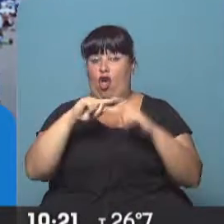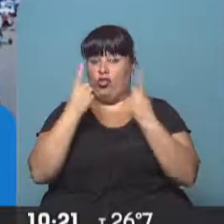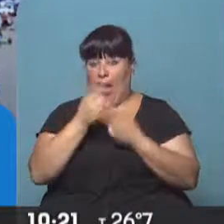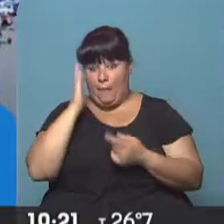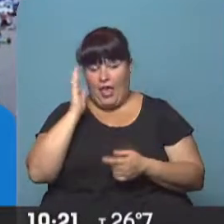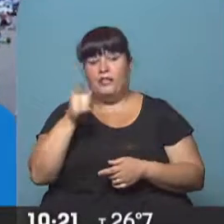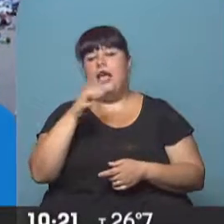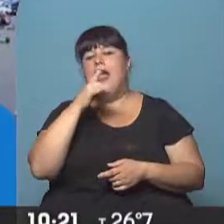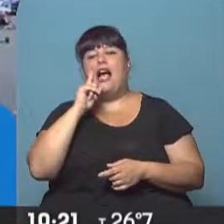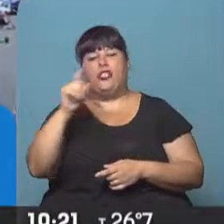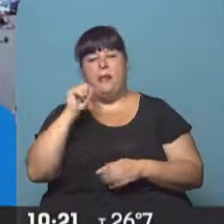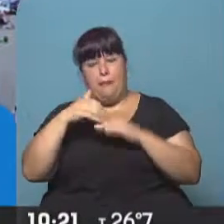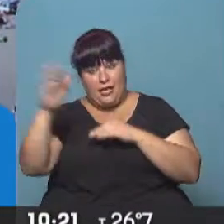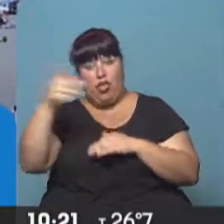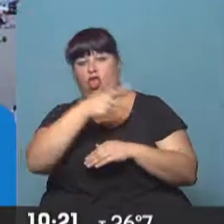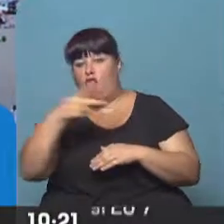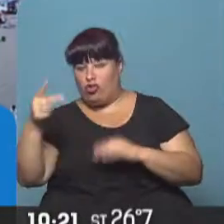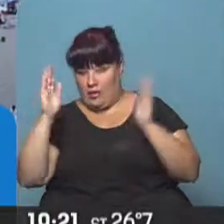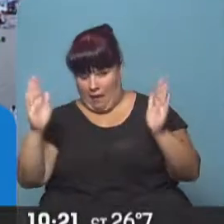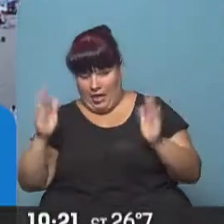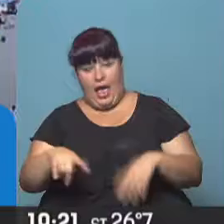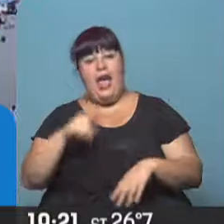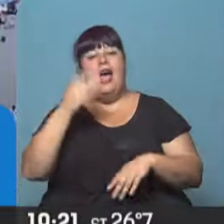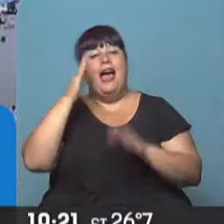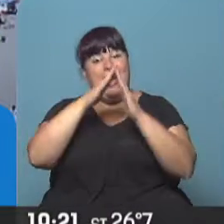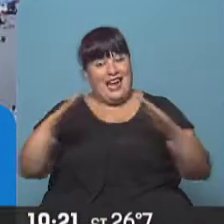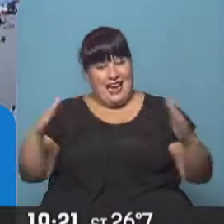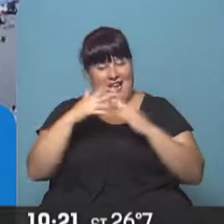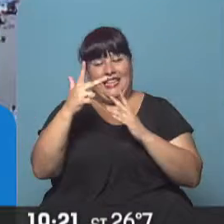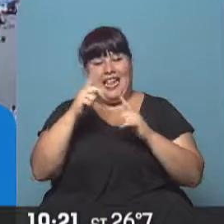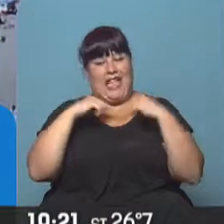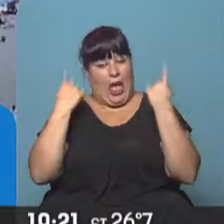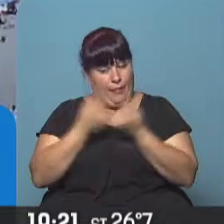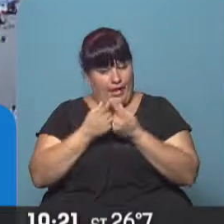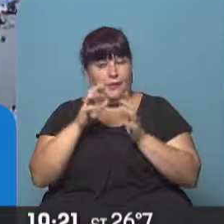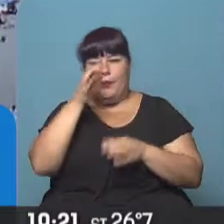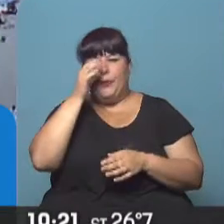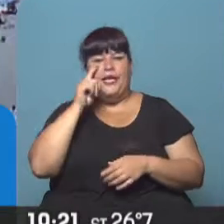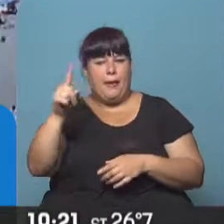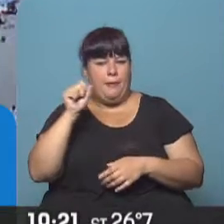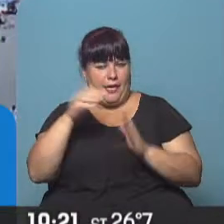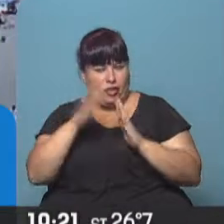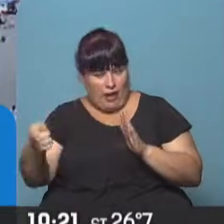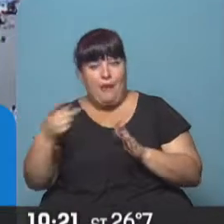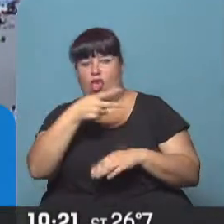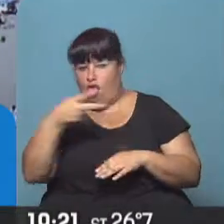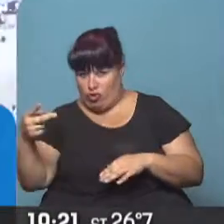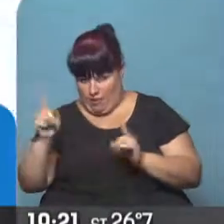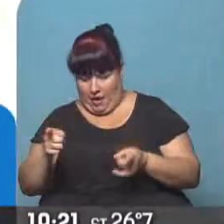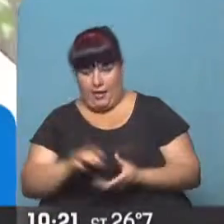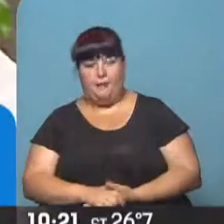ambientes desde 14.000 pesos la quincena y un chalet de 3 ambientes desde 20.000 pesos también la